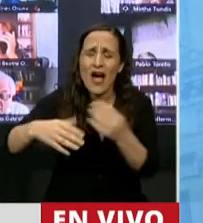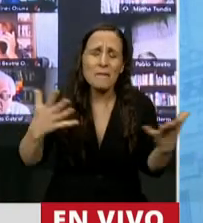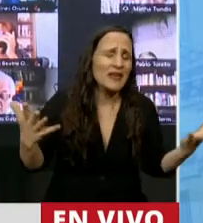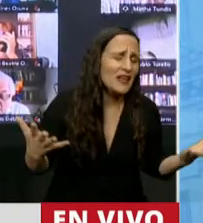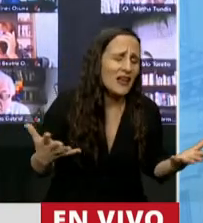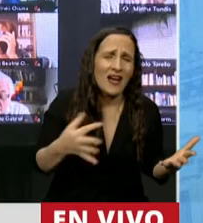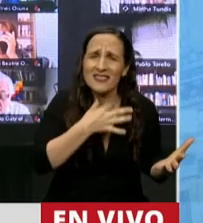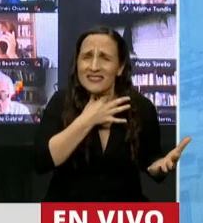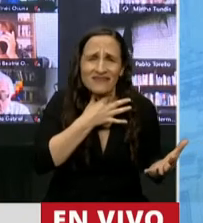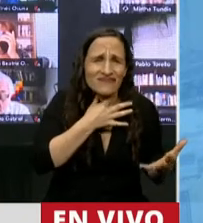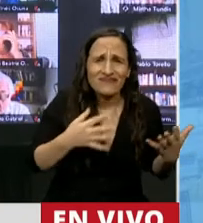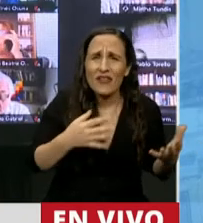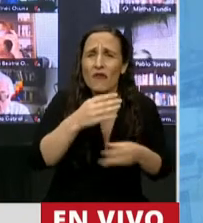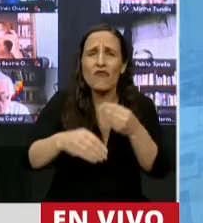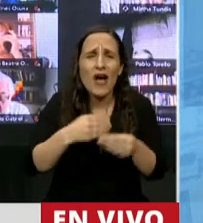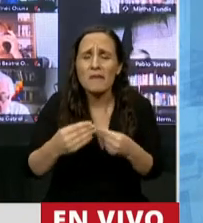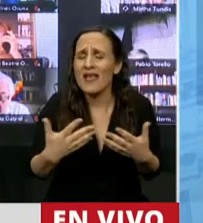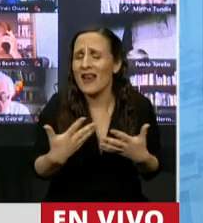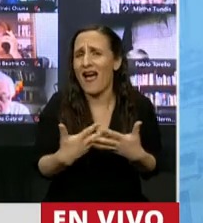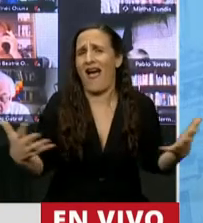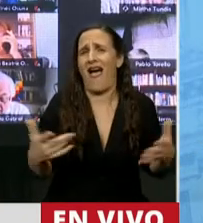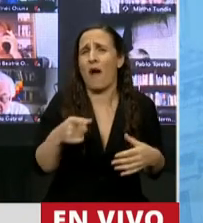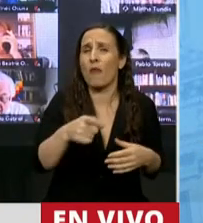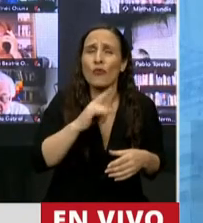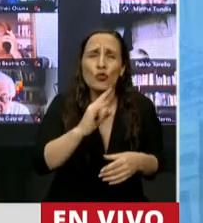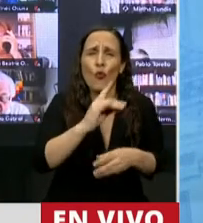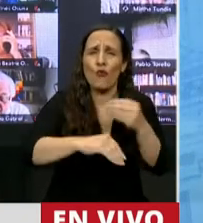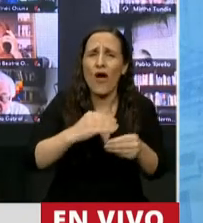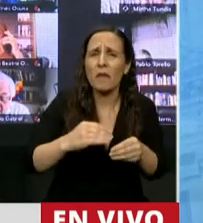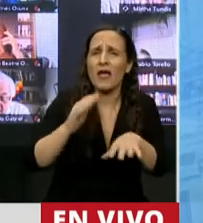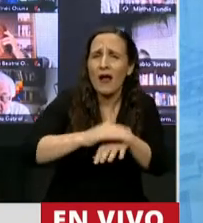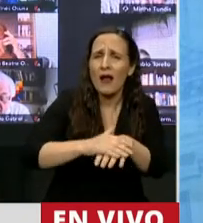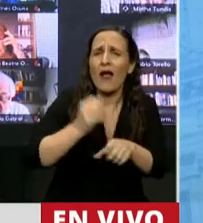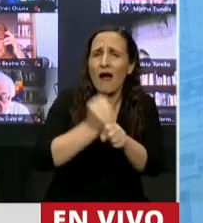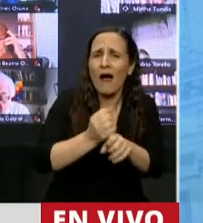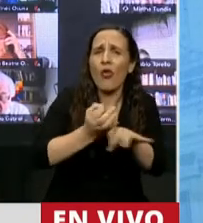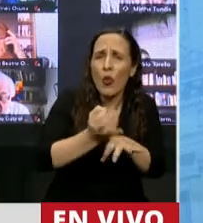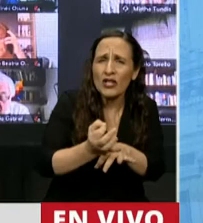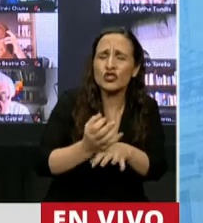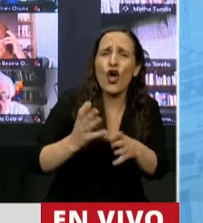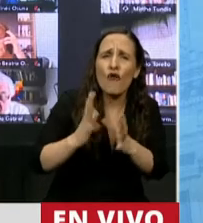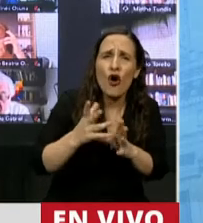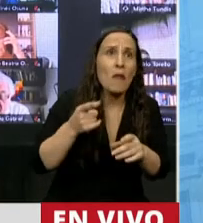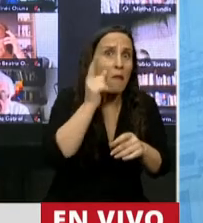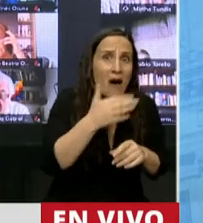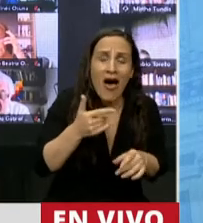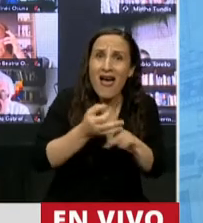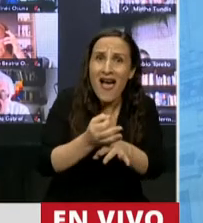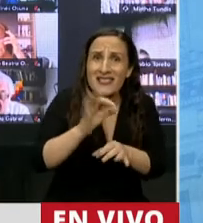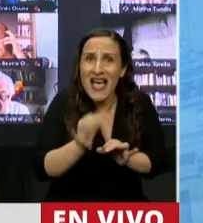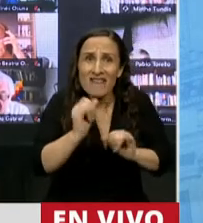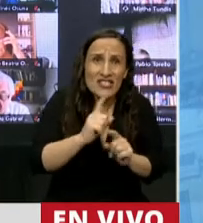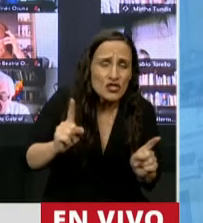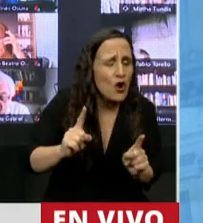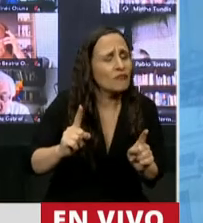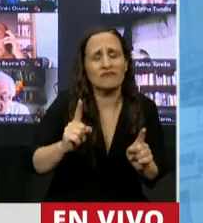agotadas. Hemos desgastado a las familias porque se pusieron la educación al hombro. Sepan o no sepan cómo enseñar, los padres estuvieron a la altura